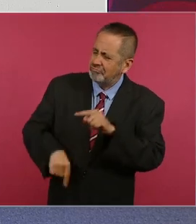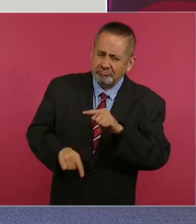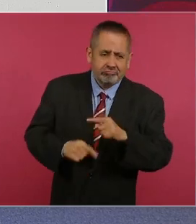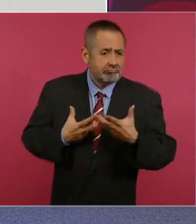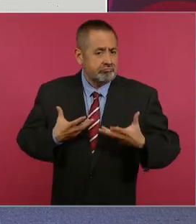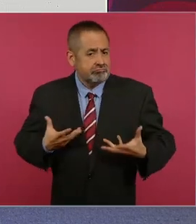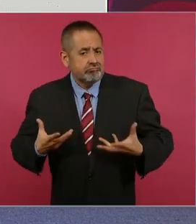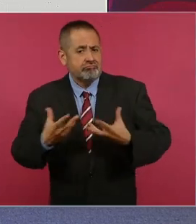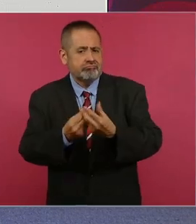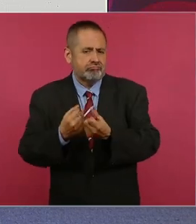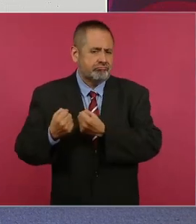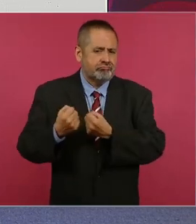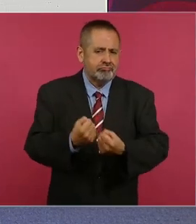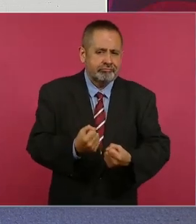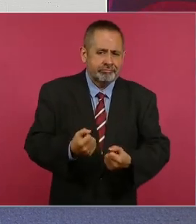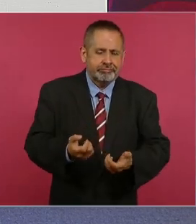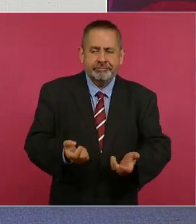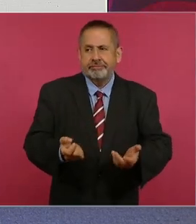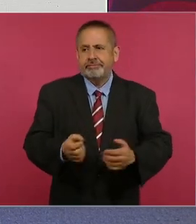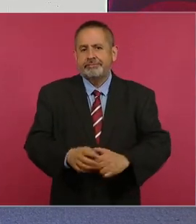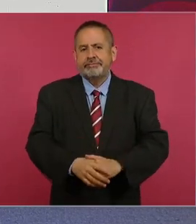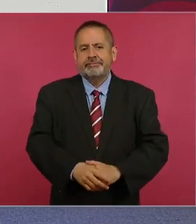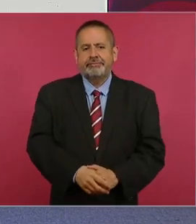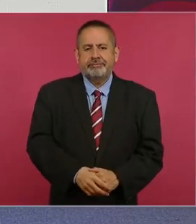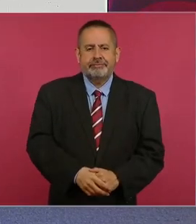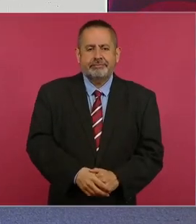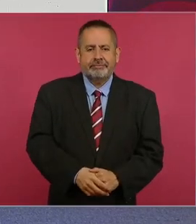Juntos somos más fuertes.